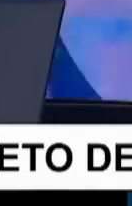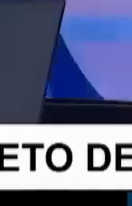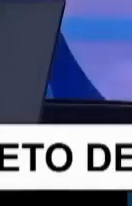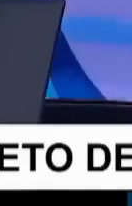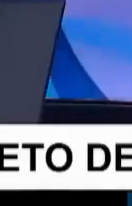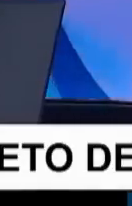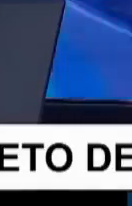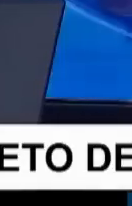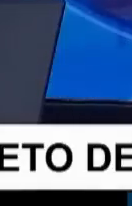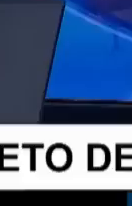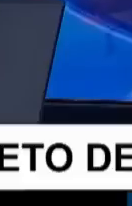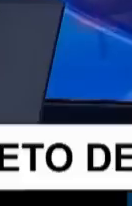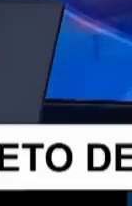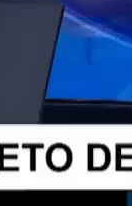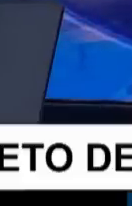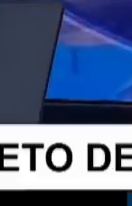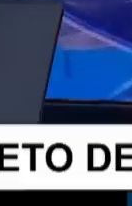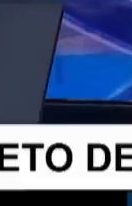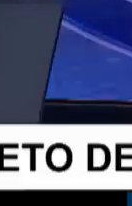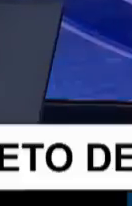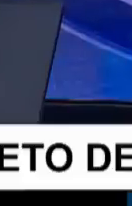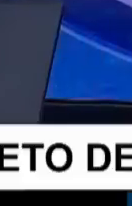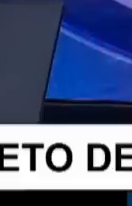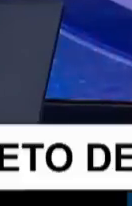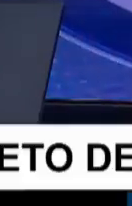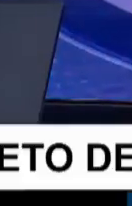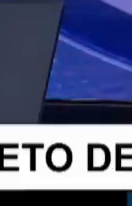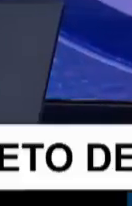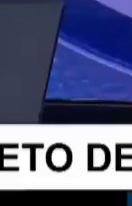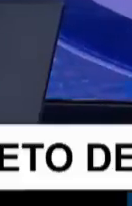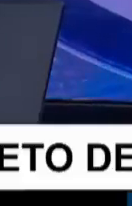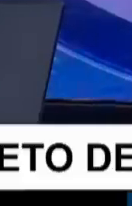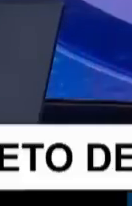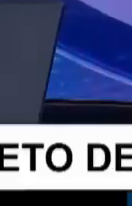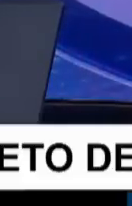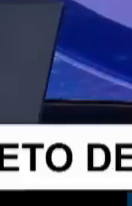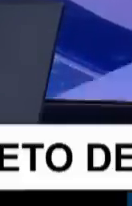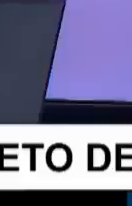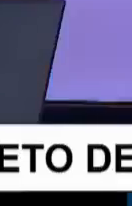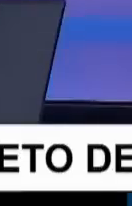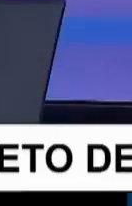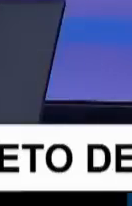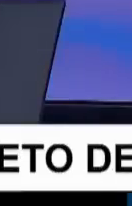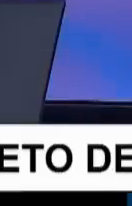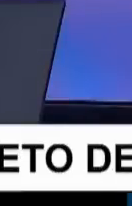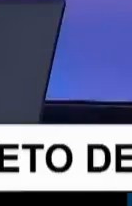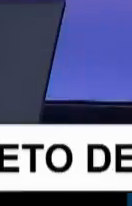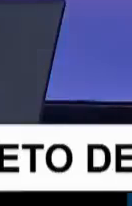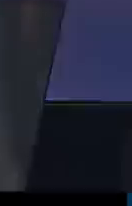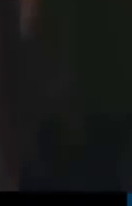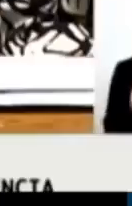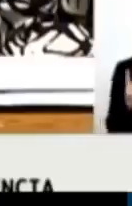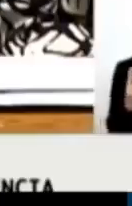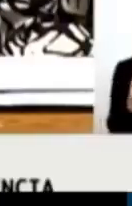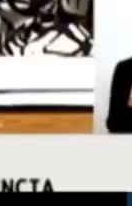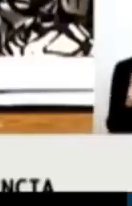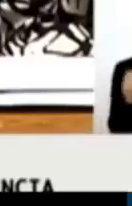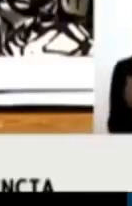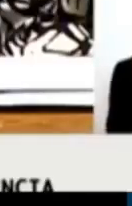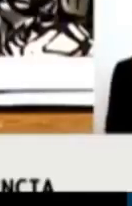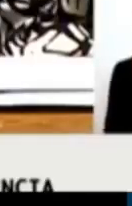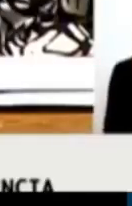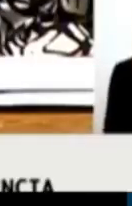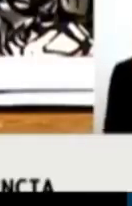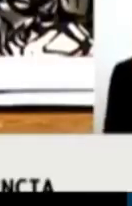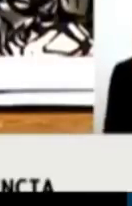Camila Vallejo a la querella que está preparando por injurias en su contra. Gonzalo Holguín con detalles. Hola, Gonzalo, buenos días. Hola, Katy